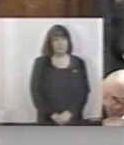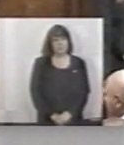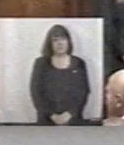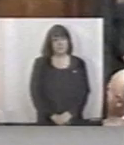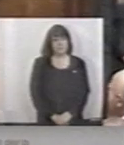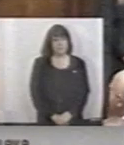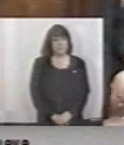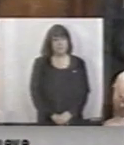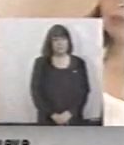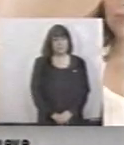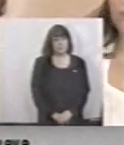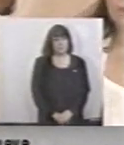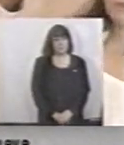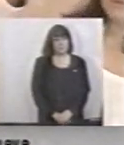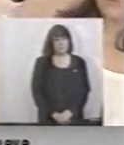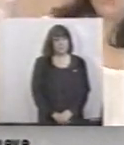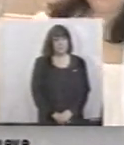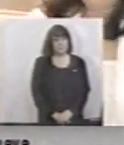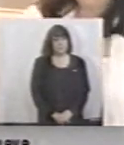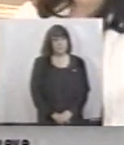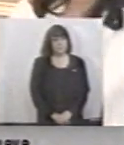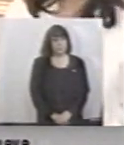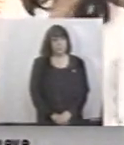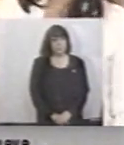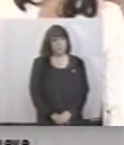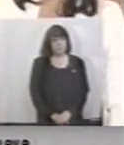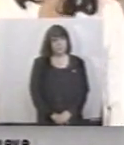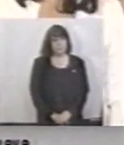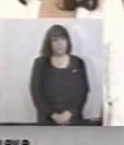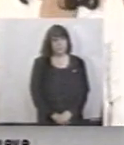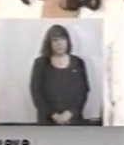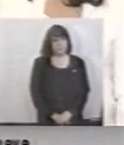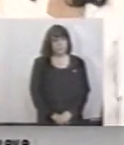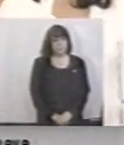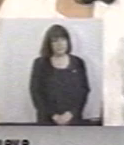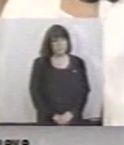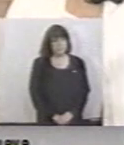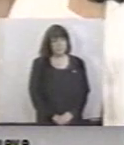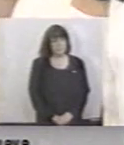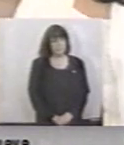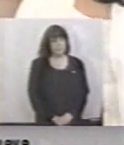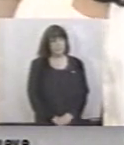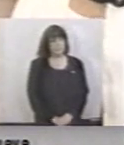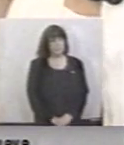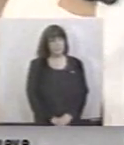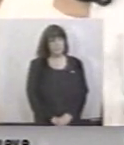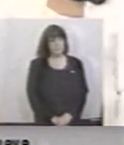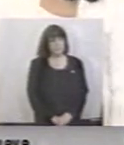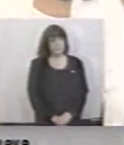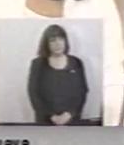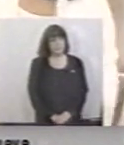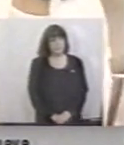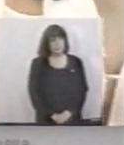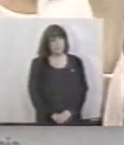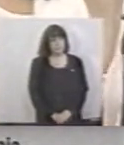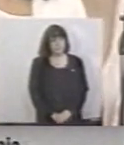Si algún golpe de suerte a contrapelo, a contra sol, a contra